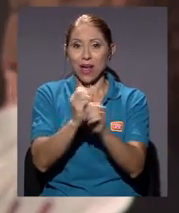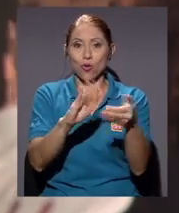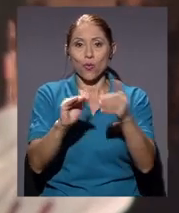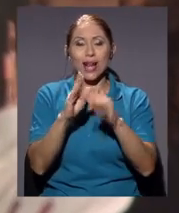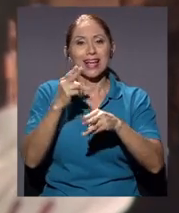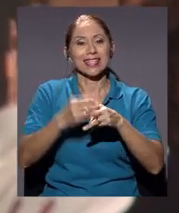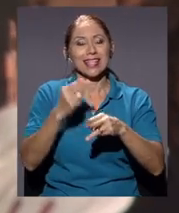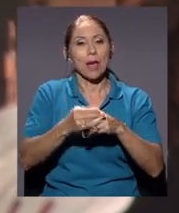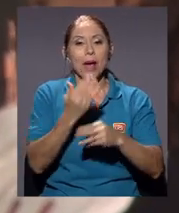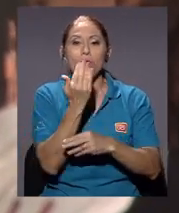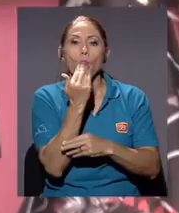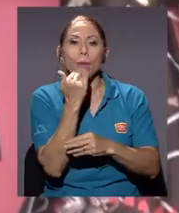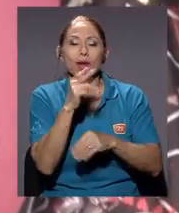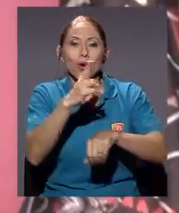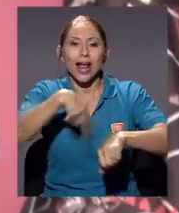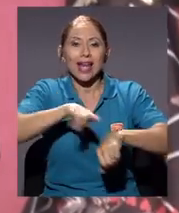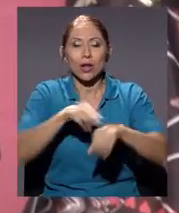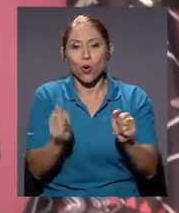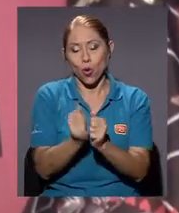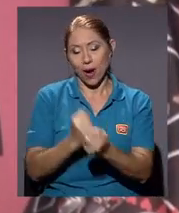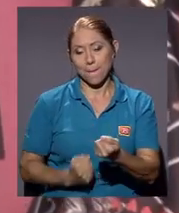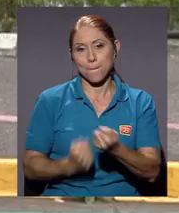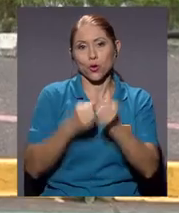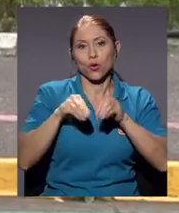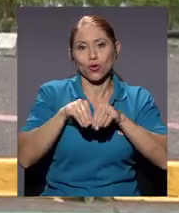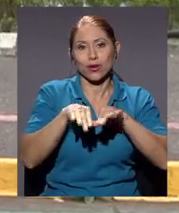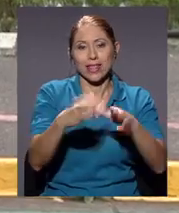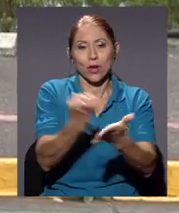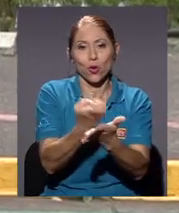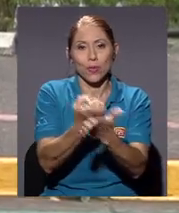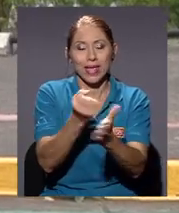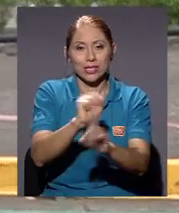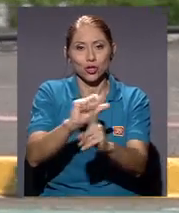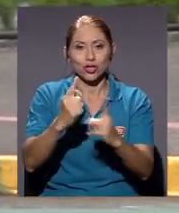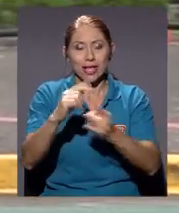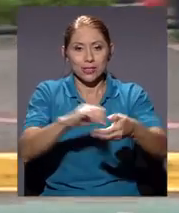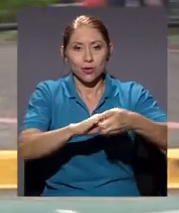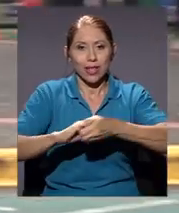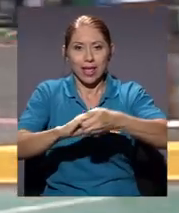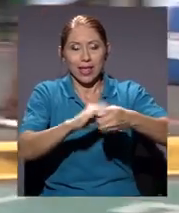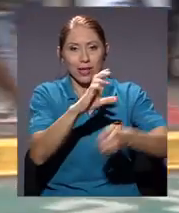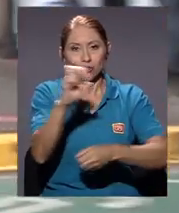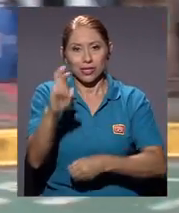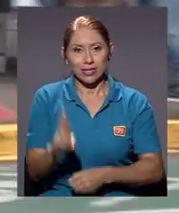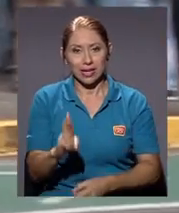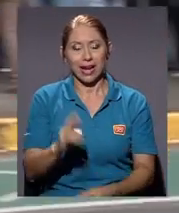Comer Orgánico, con el apoyo de la Red de Economía Social Solidaria de Costa Rica.